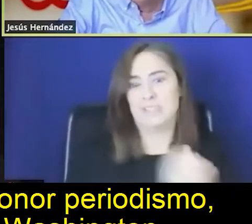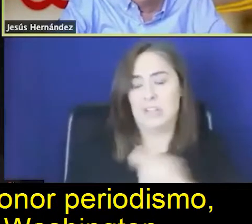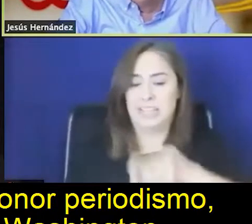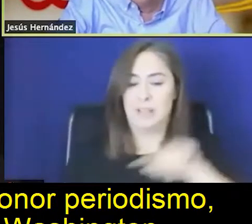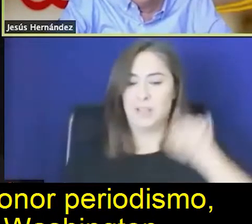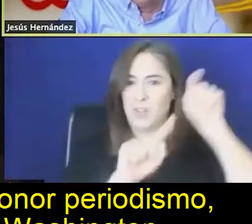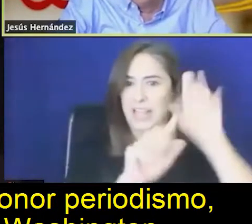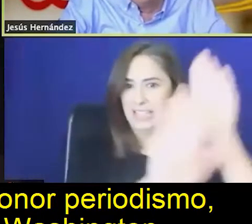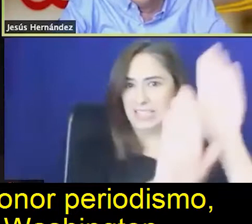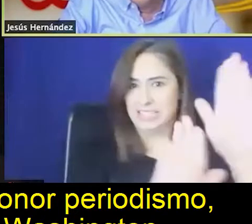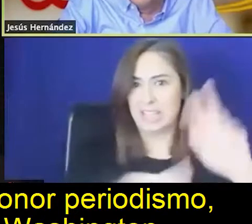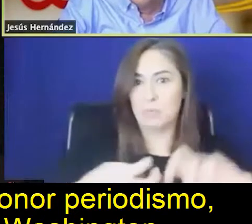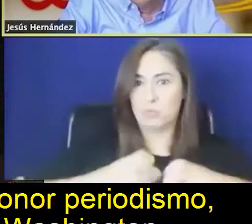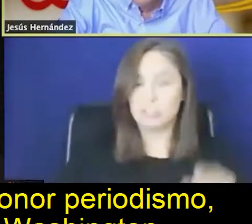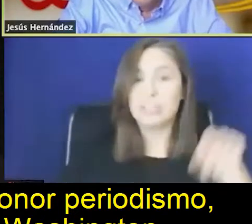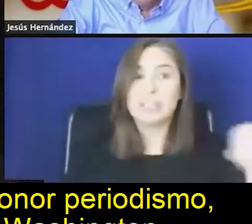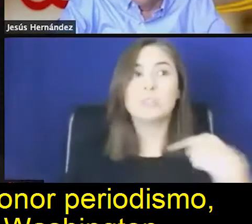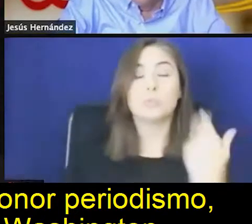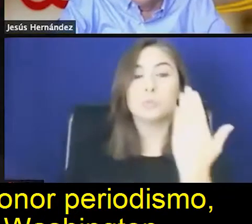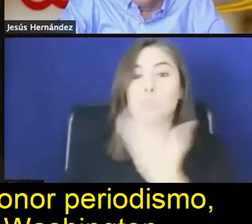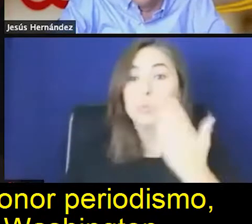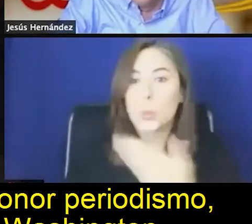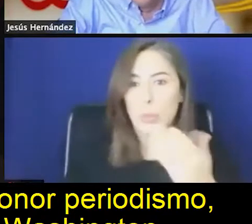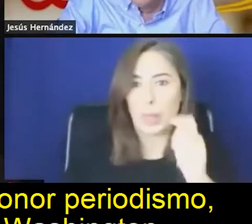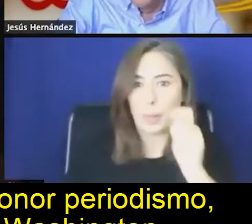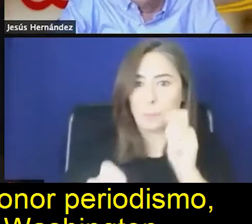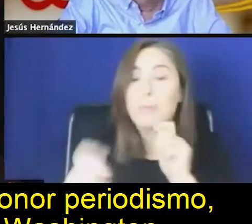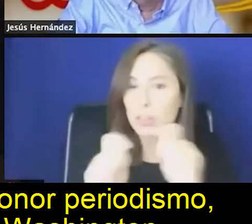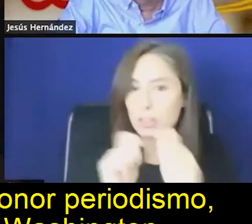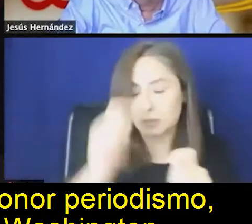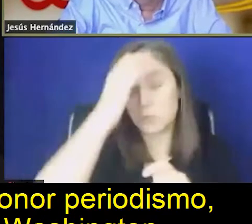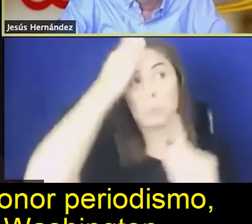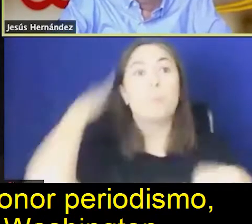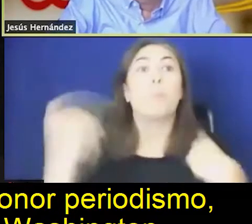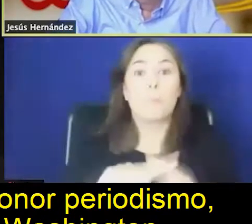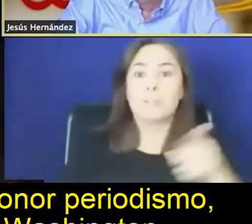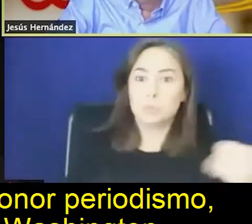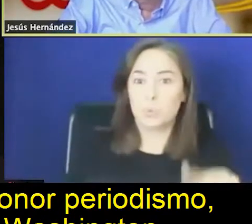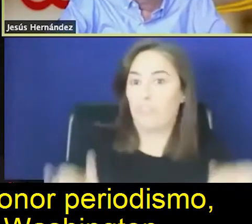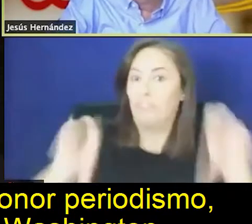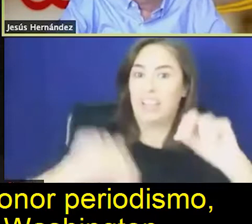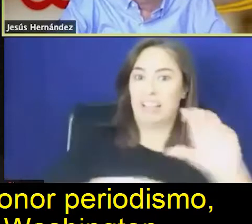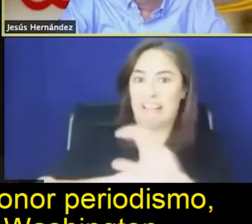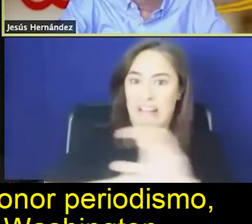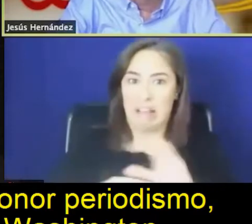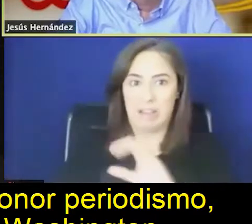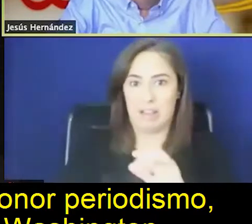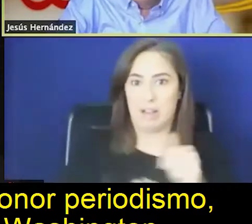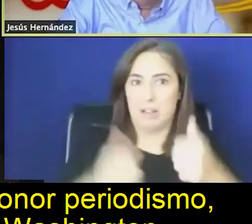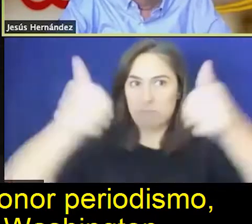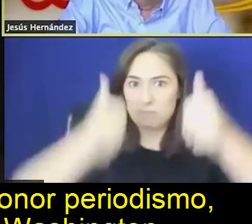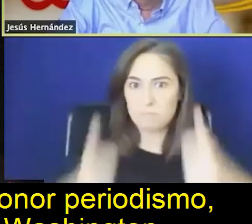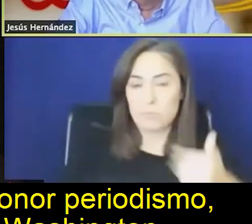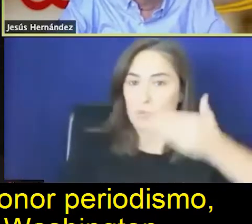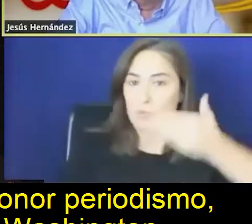que estudió periodismo, que además terminó con matrícula de honor, periodismo, que ha estudiado